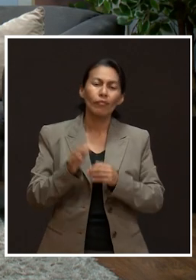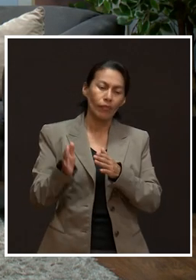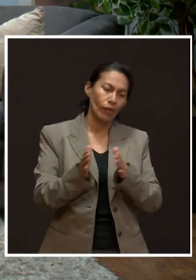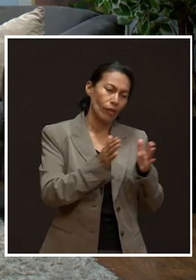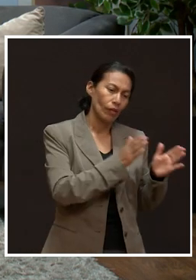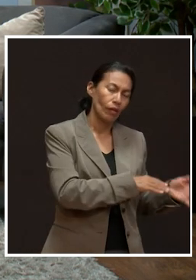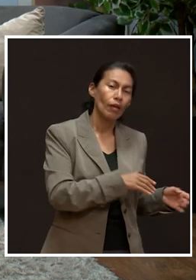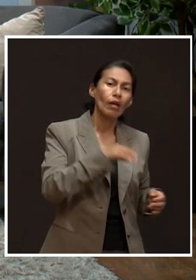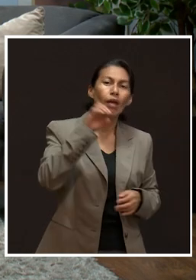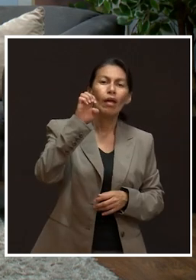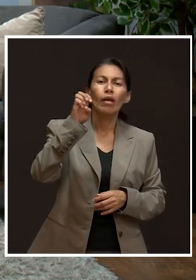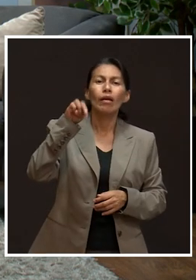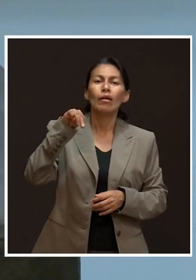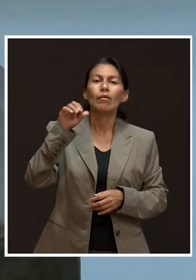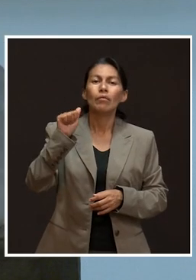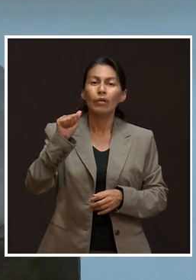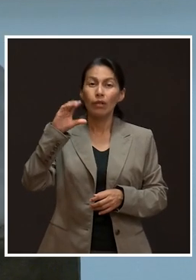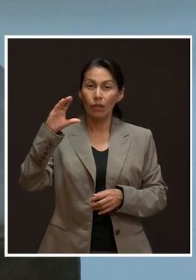Ema Camacho.